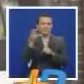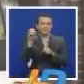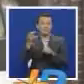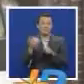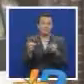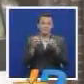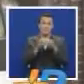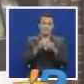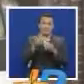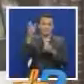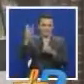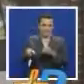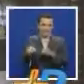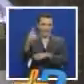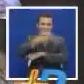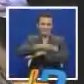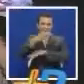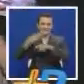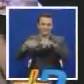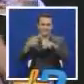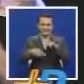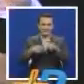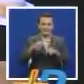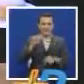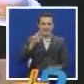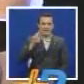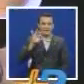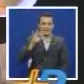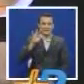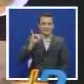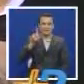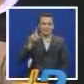bajo la dirección de Aristides Vargas.